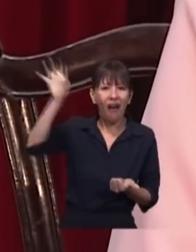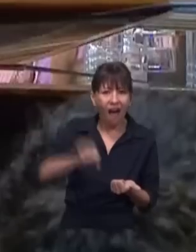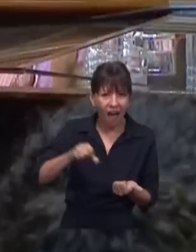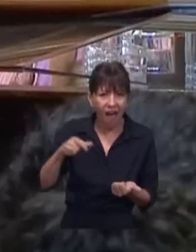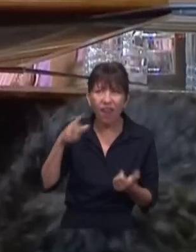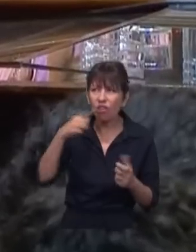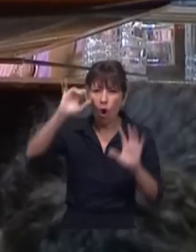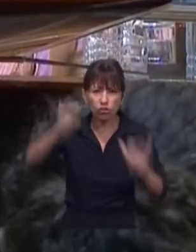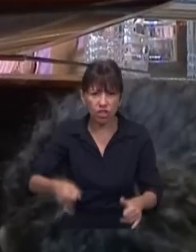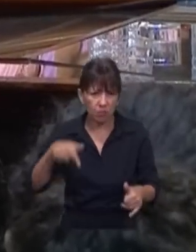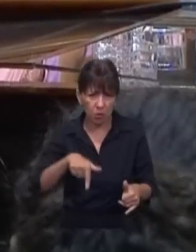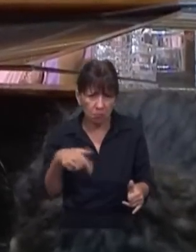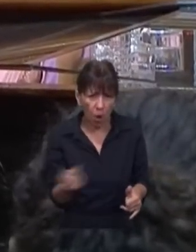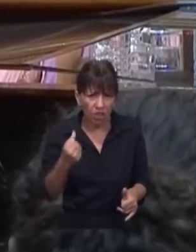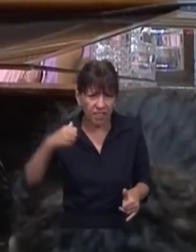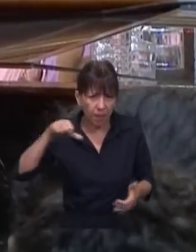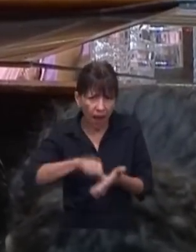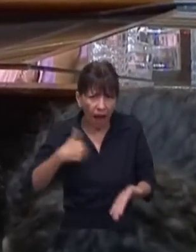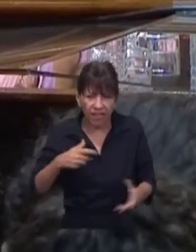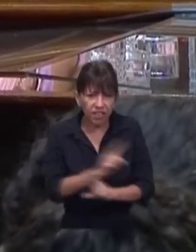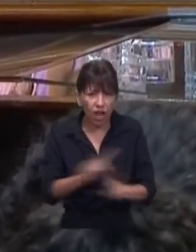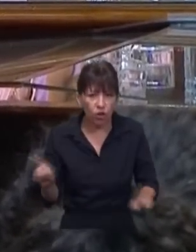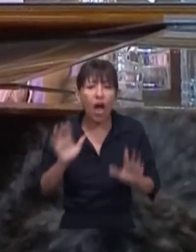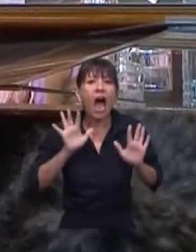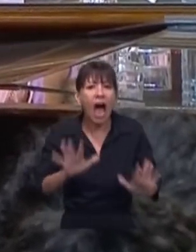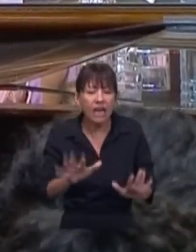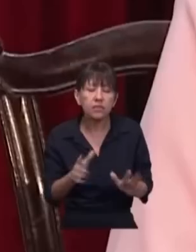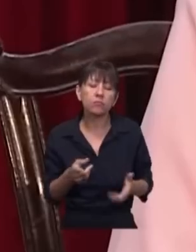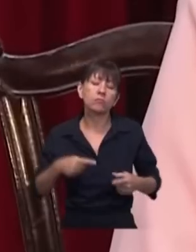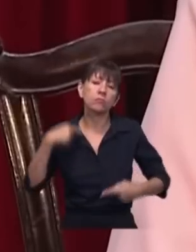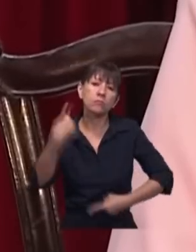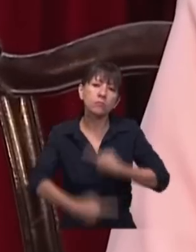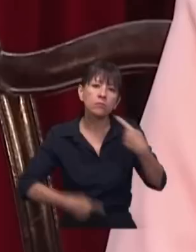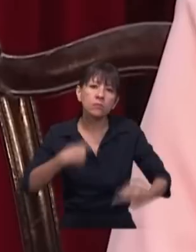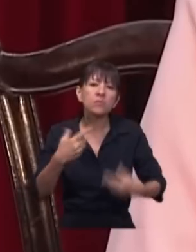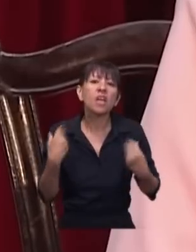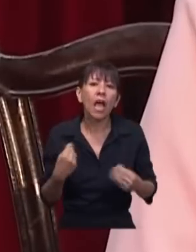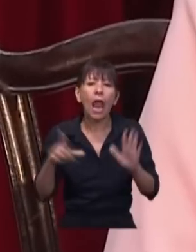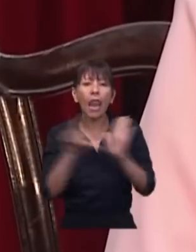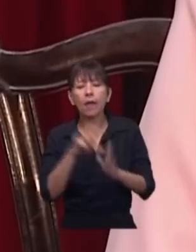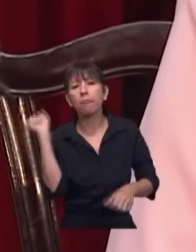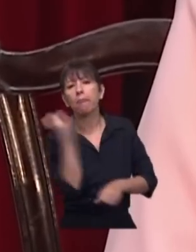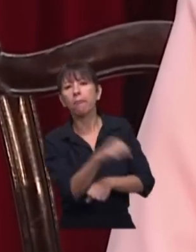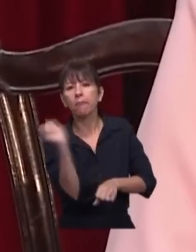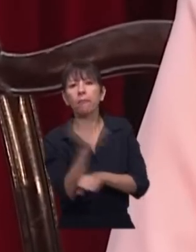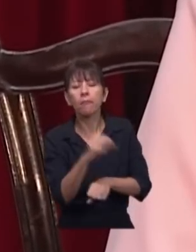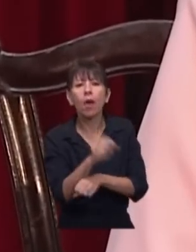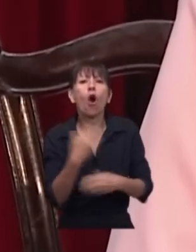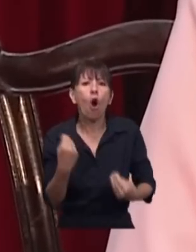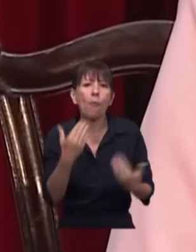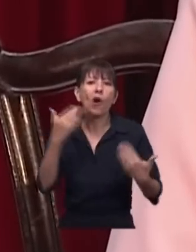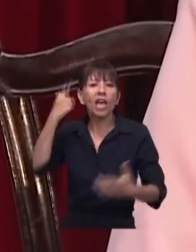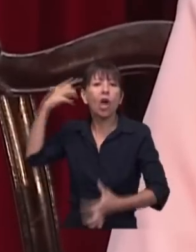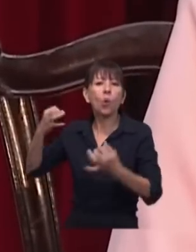el país. Se impuso así una práctica que permitió una y otra vez burlar la ley mediante medidas